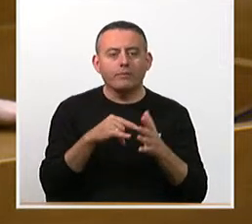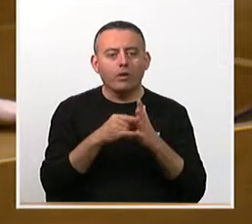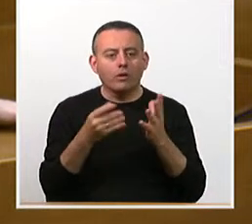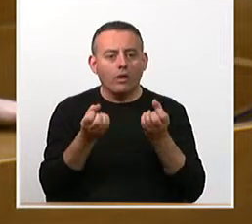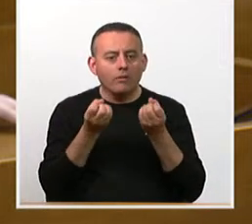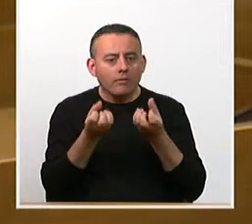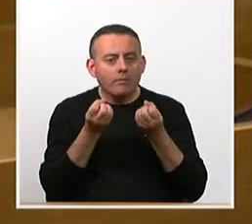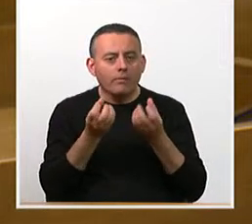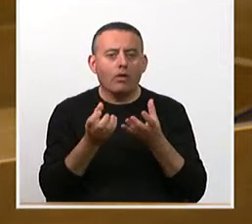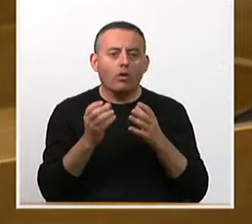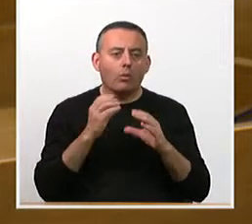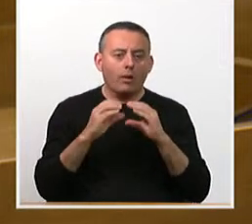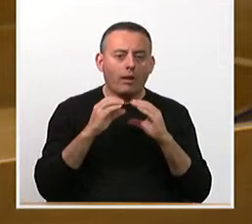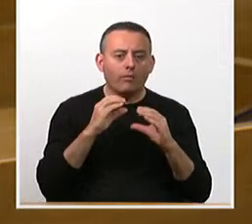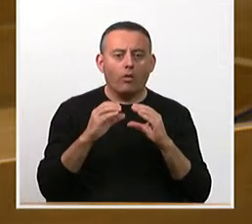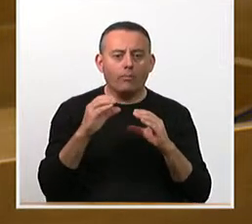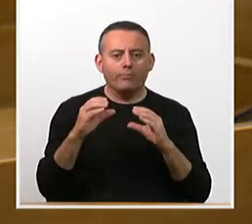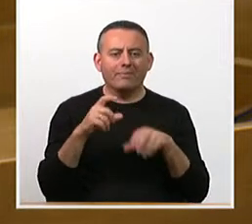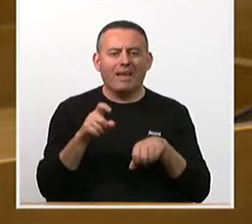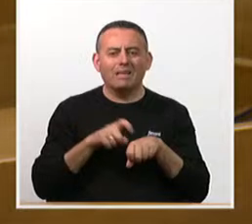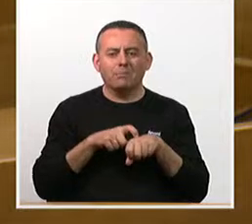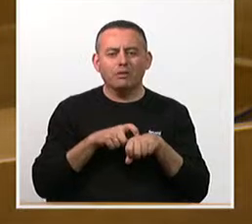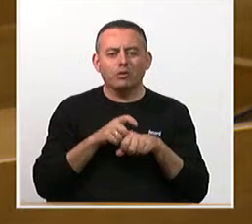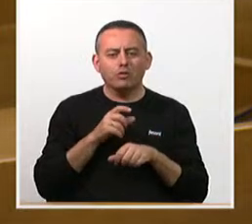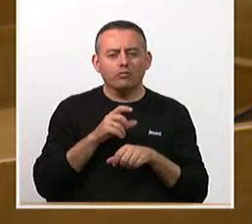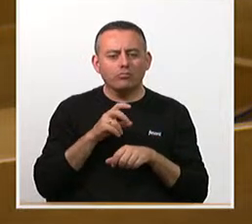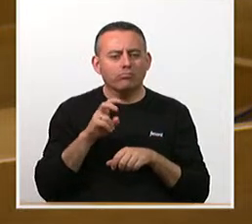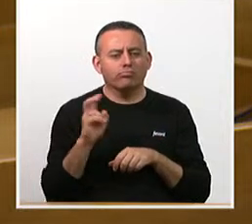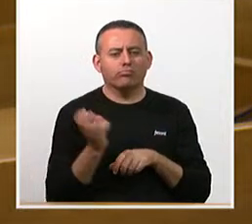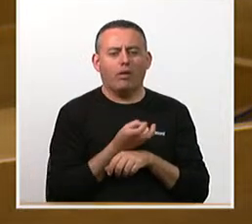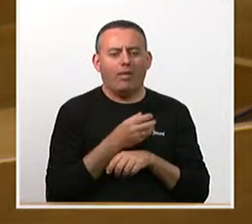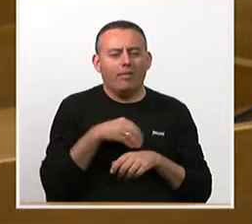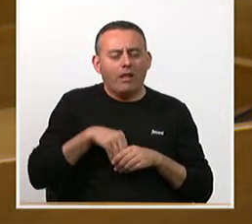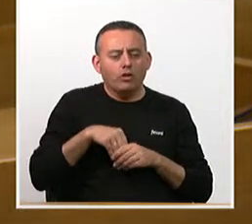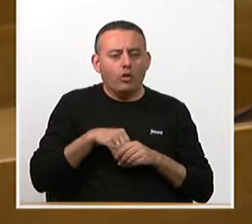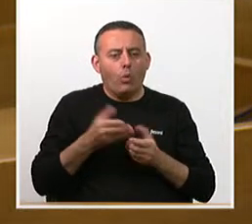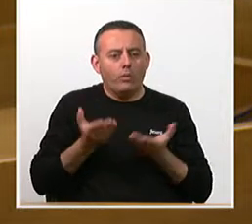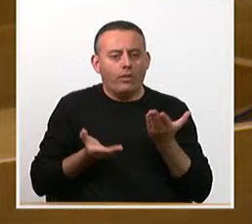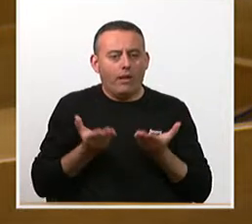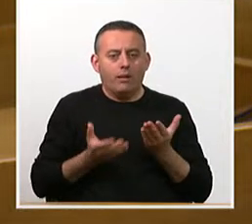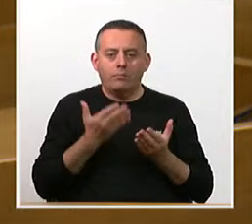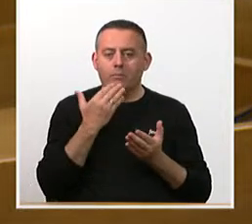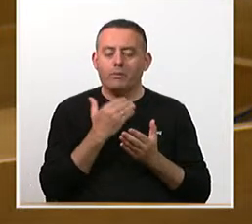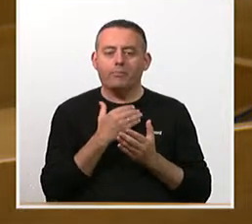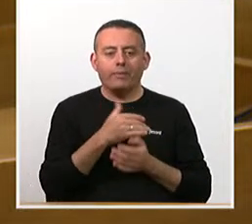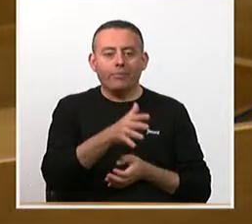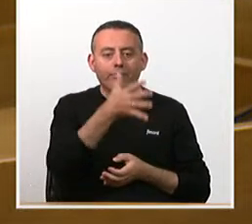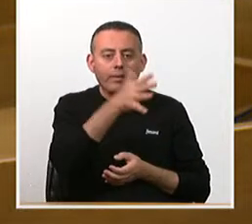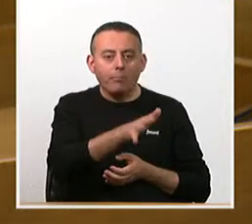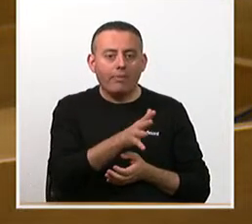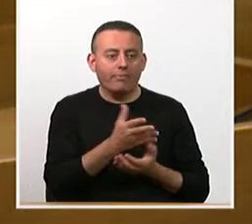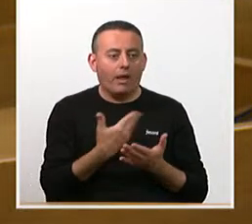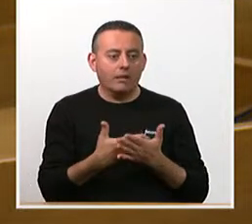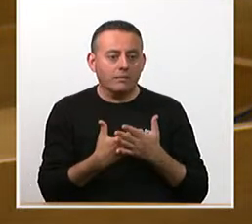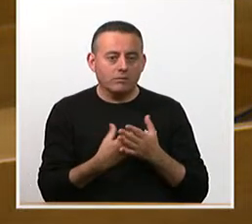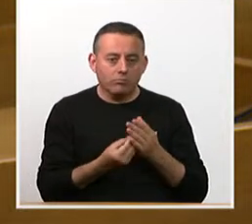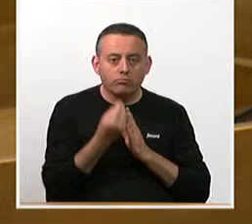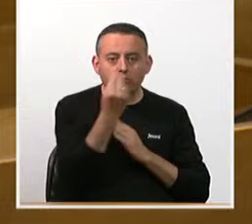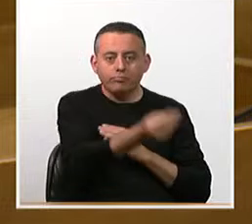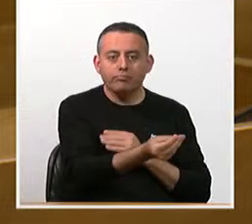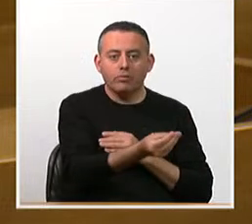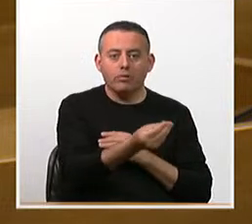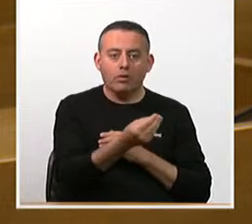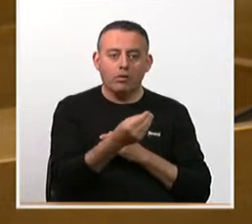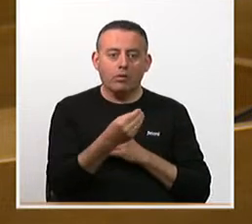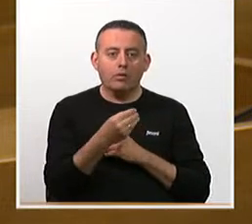comunicación en todos los aspectos del sistema judicial desde la presentación de demandas y documentos judiciales hasta la